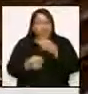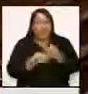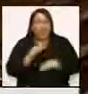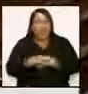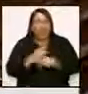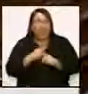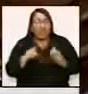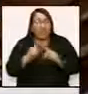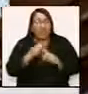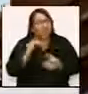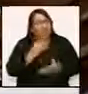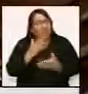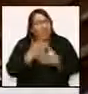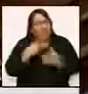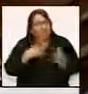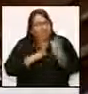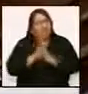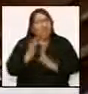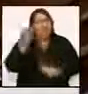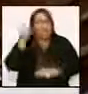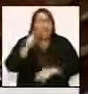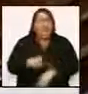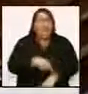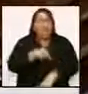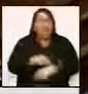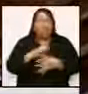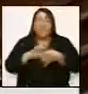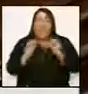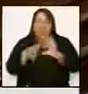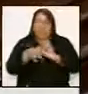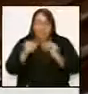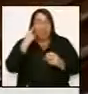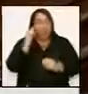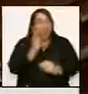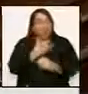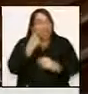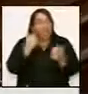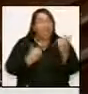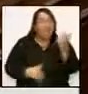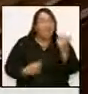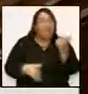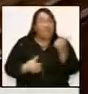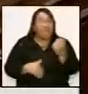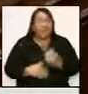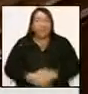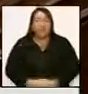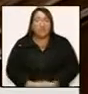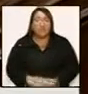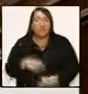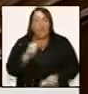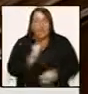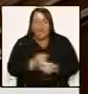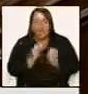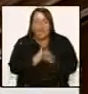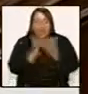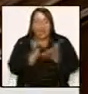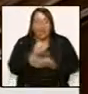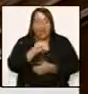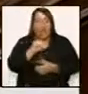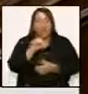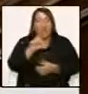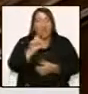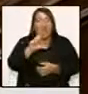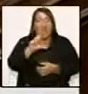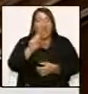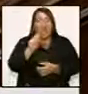las controversias que surgieron a lo largo de la historia de la música criolla. Esta obra de los autores José